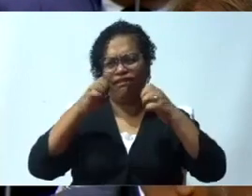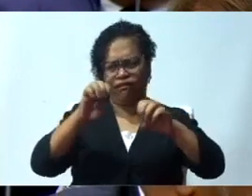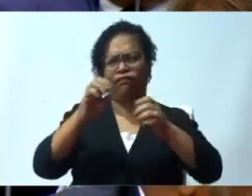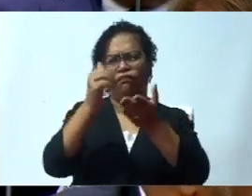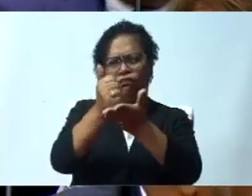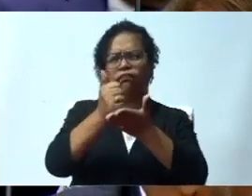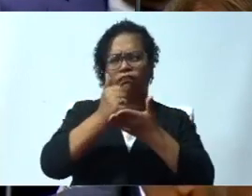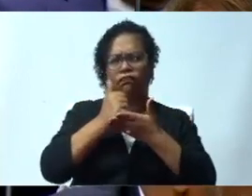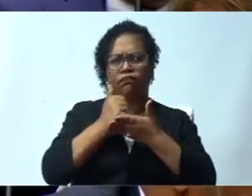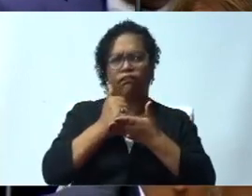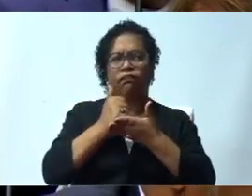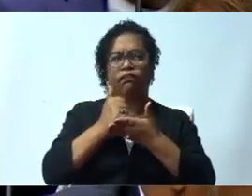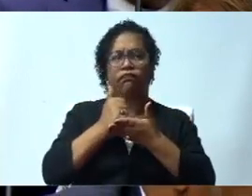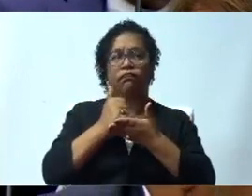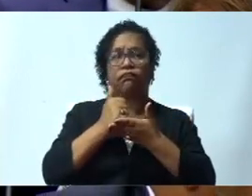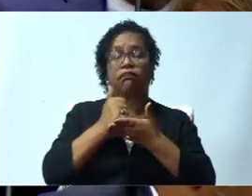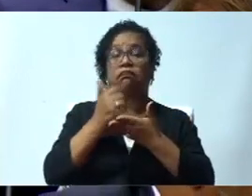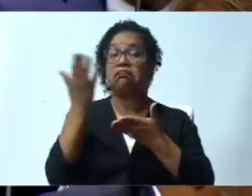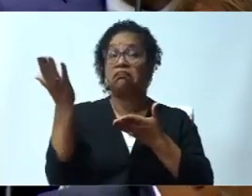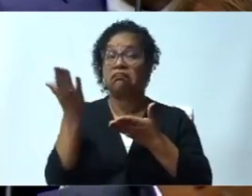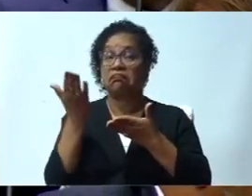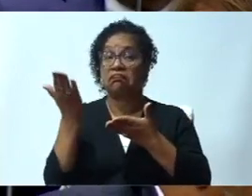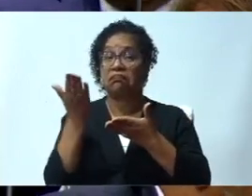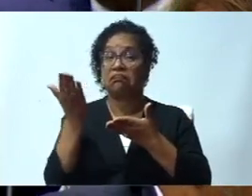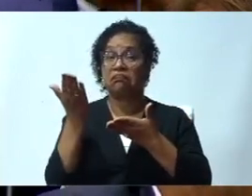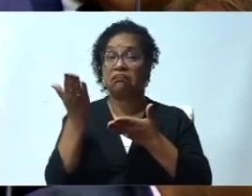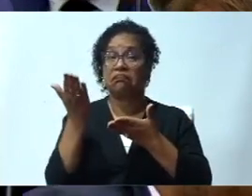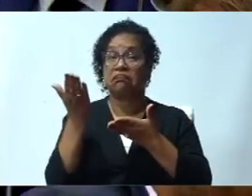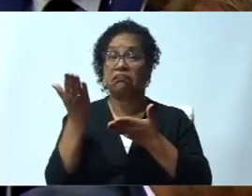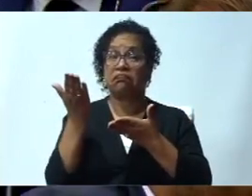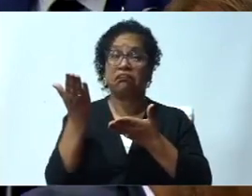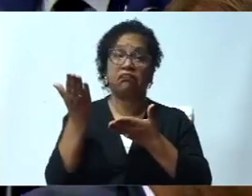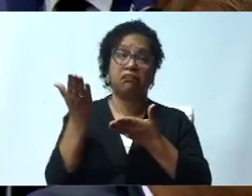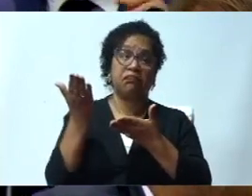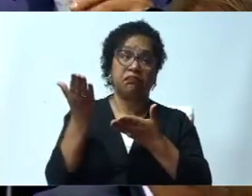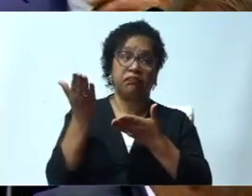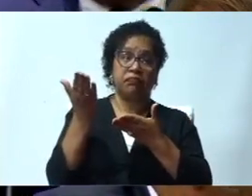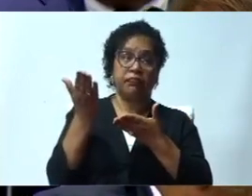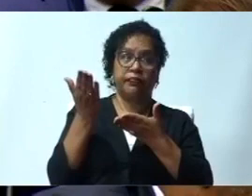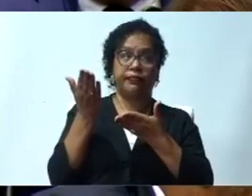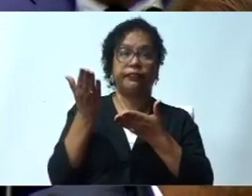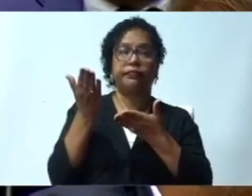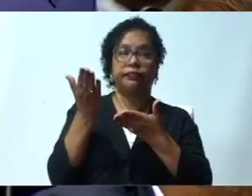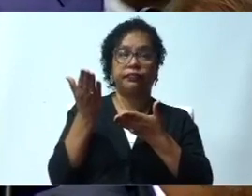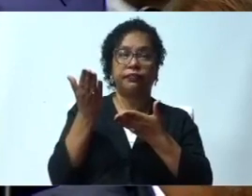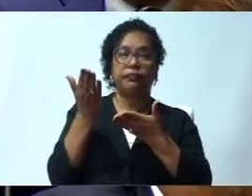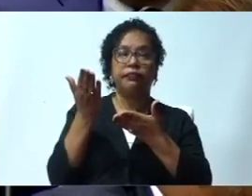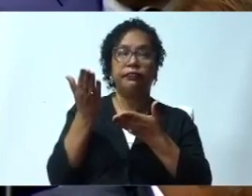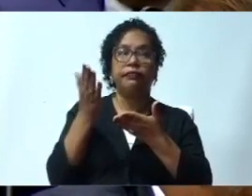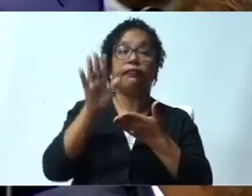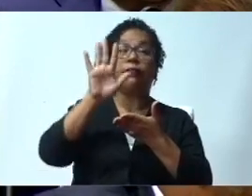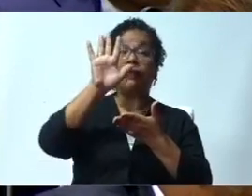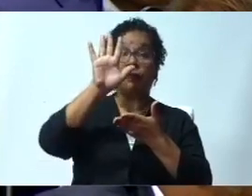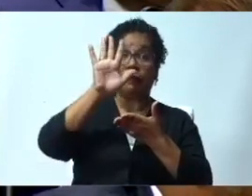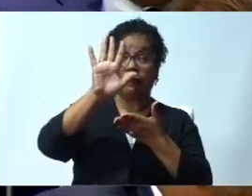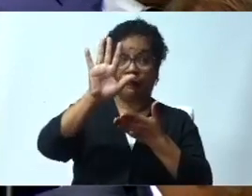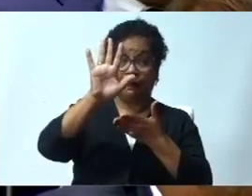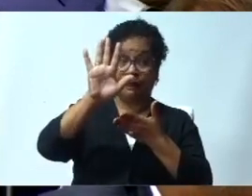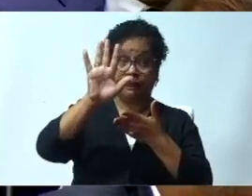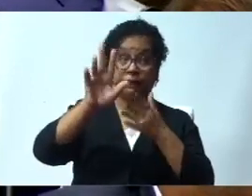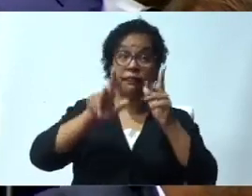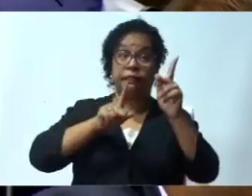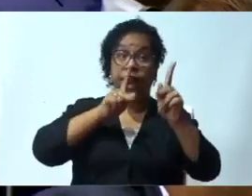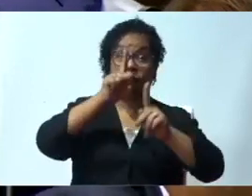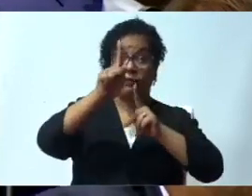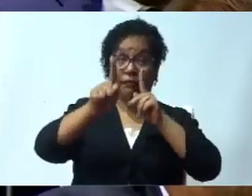caso. Y el caso que está sucediendo con 5 personas que fueron beneficiarios